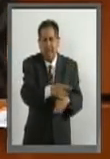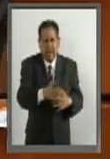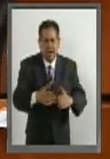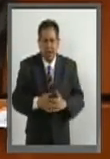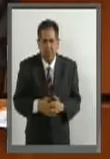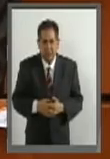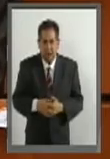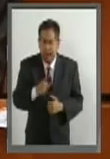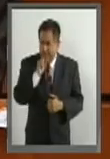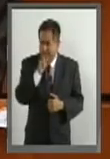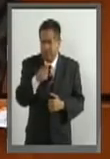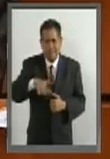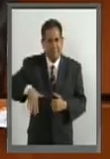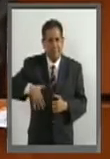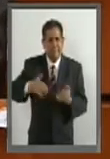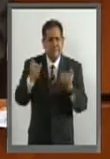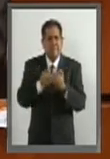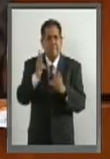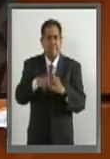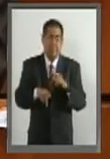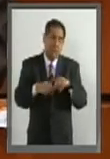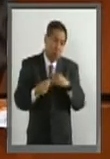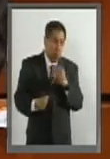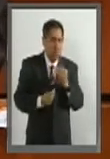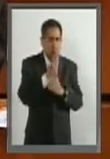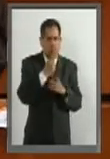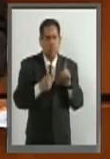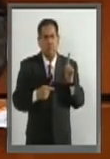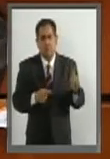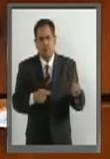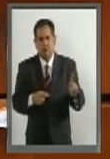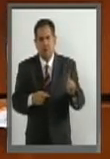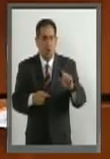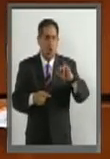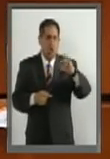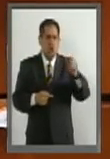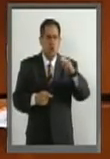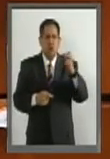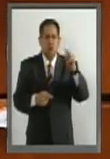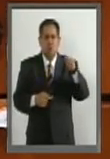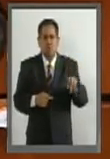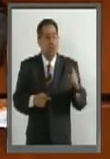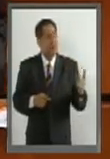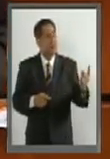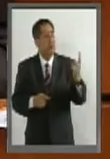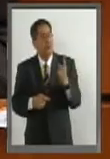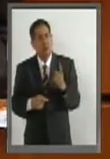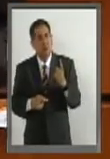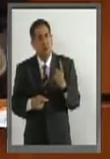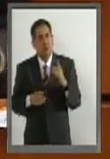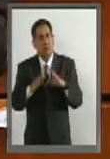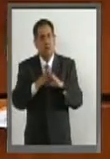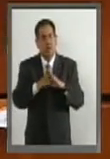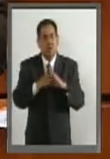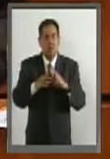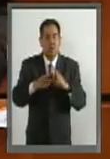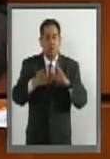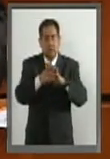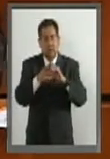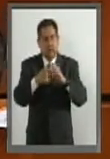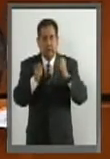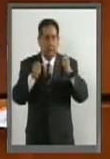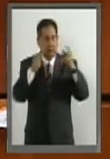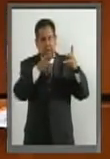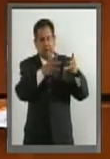poco lo que hicieron ahora, que llegó el nuevo Jeff Johnson, llegó después de todas las